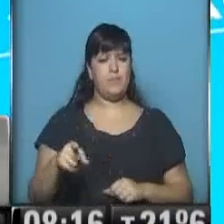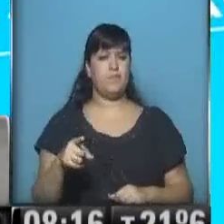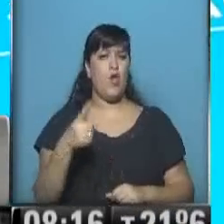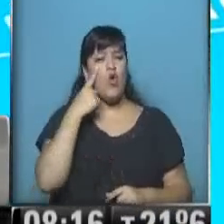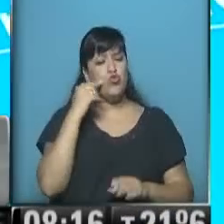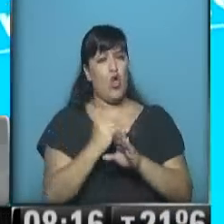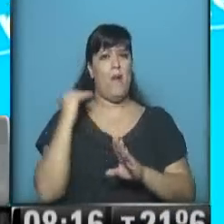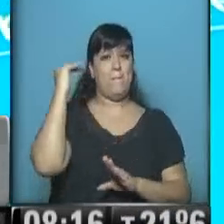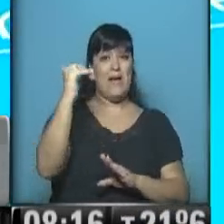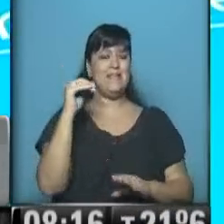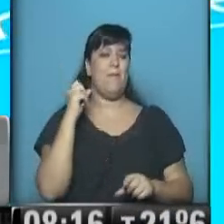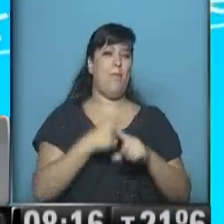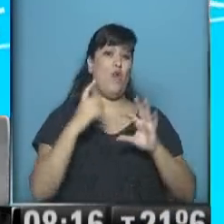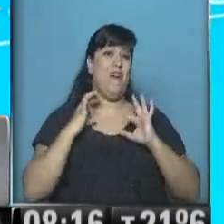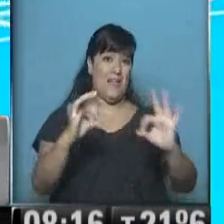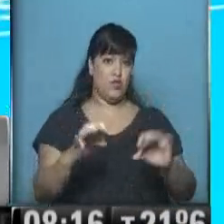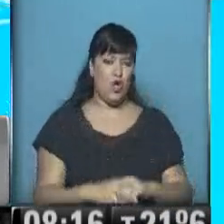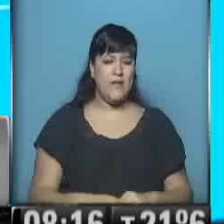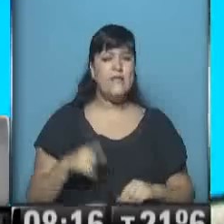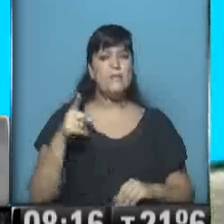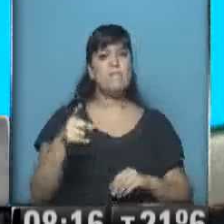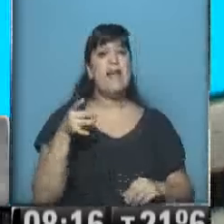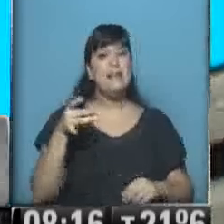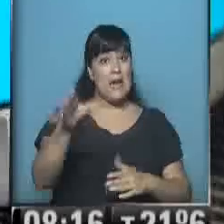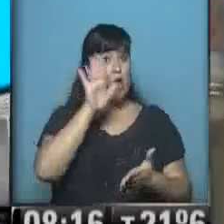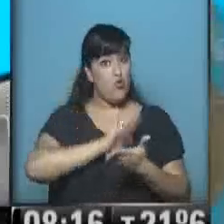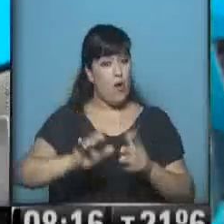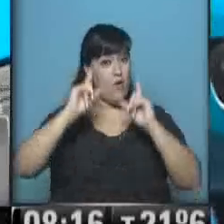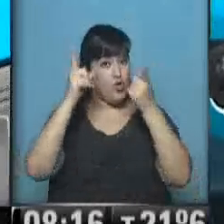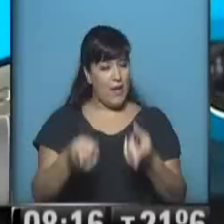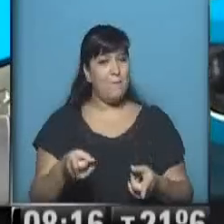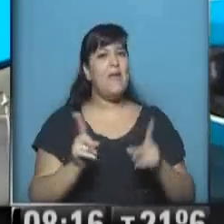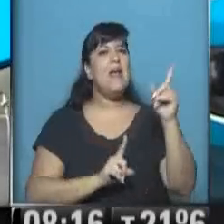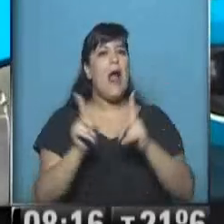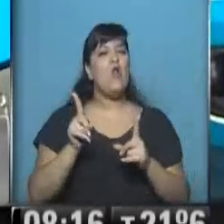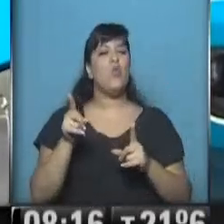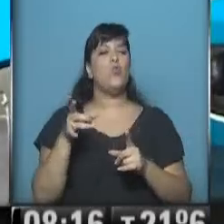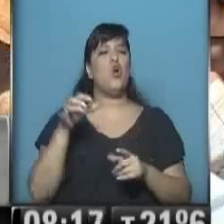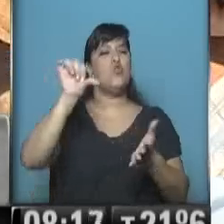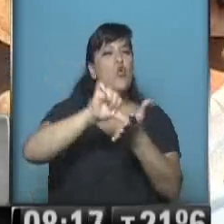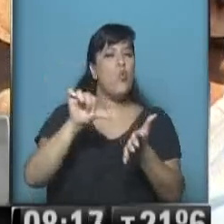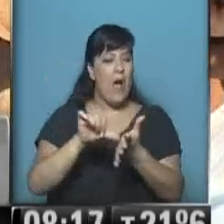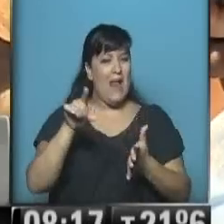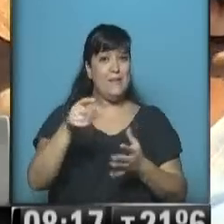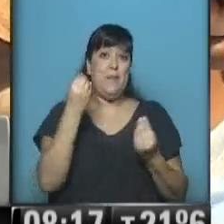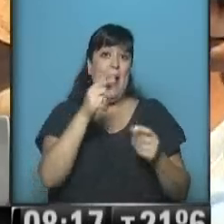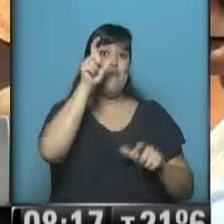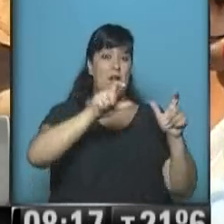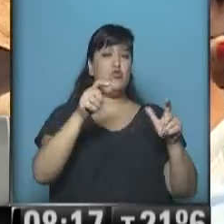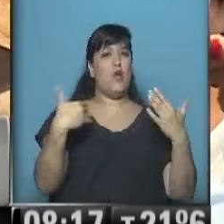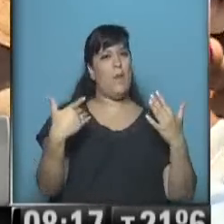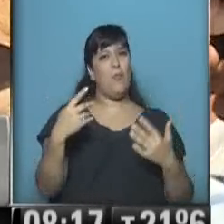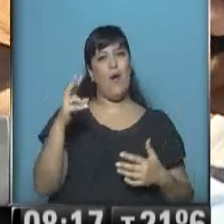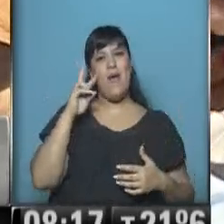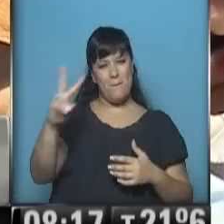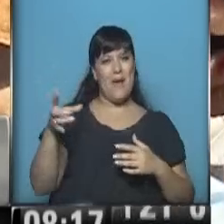controles. Vamos a tener trenes de los nuevos puestos en algunos centros turísticos para que los argentinos puedan ver cómo son